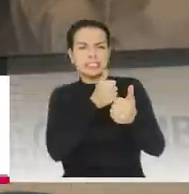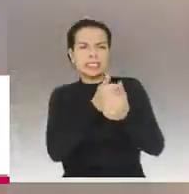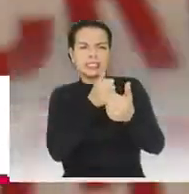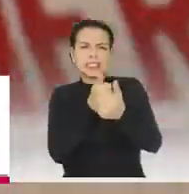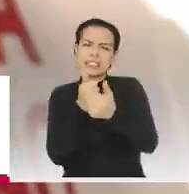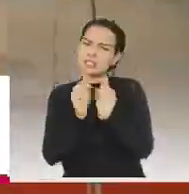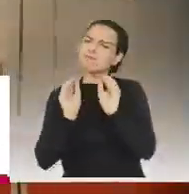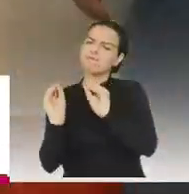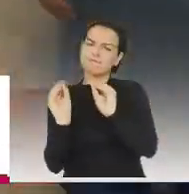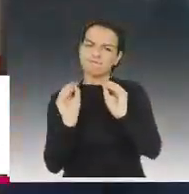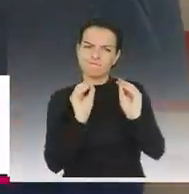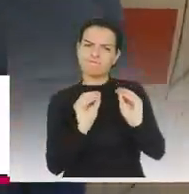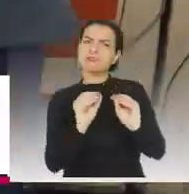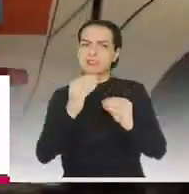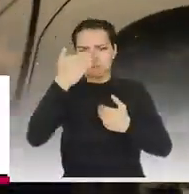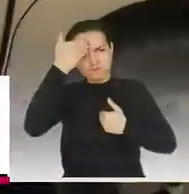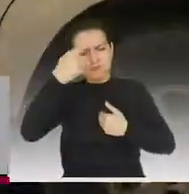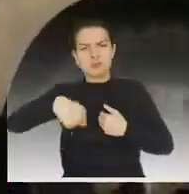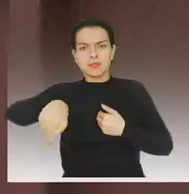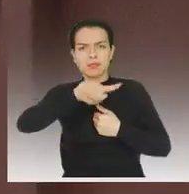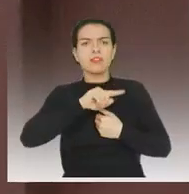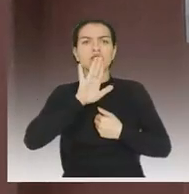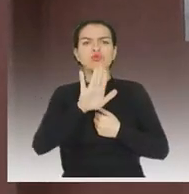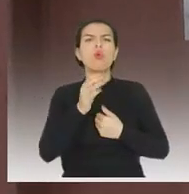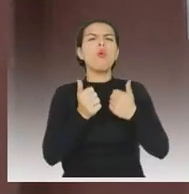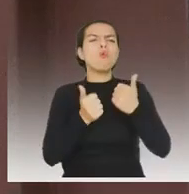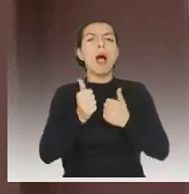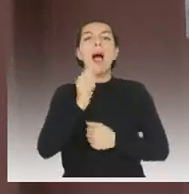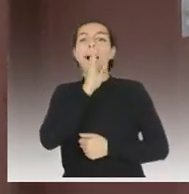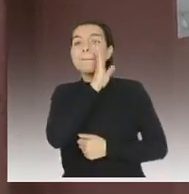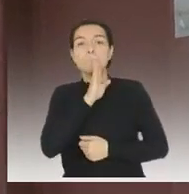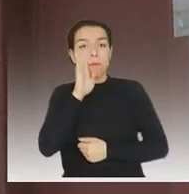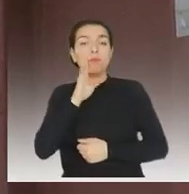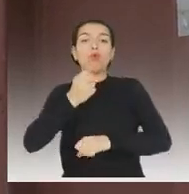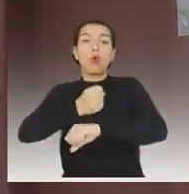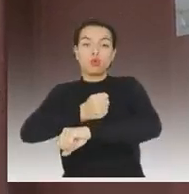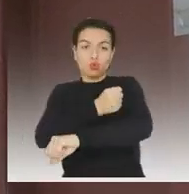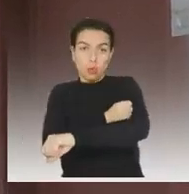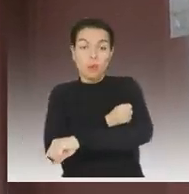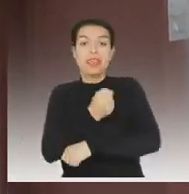UPZ Tibabuyes y Rincón en Suba. Viernes llegará hasta Engativá Centro.